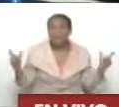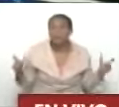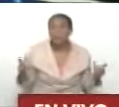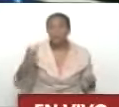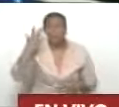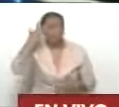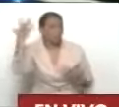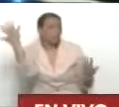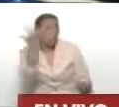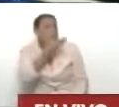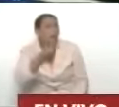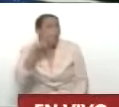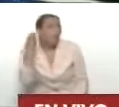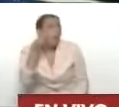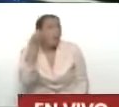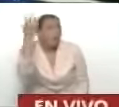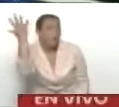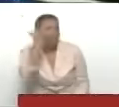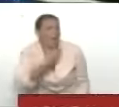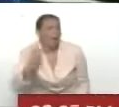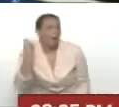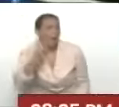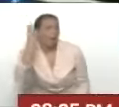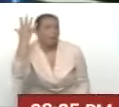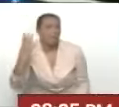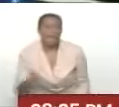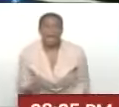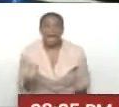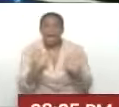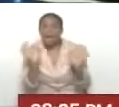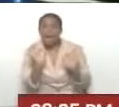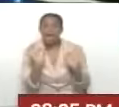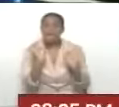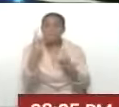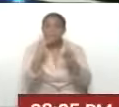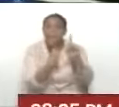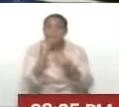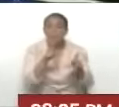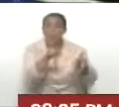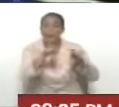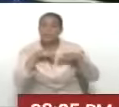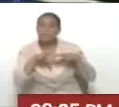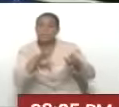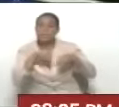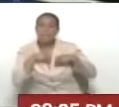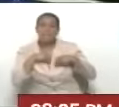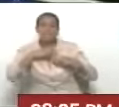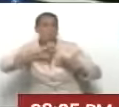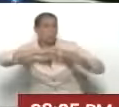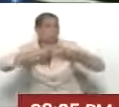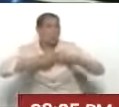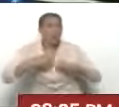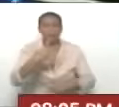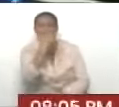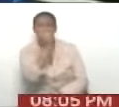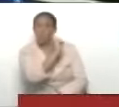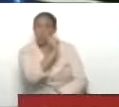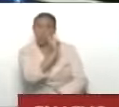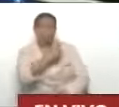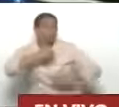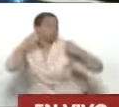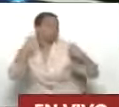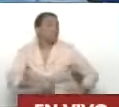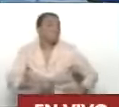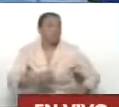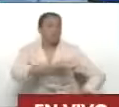longeva, para que lo sepa. ¿Verdad? Porque es la que menos, la que menos acepta complejos, ni chantaje, ni nada. La baby boomer